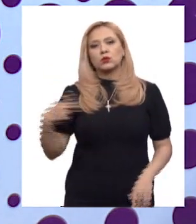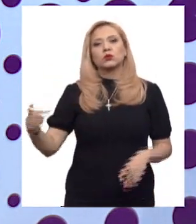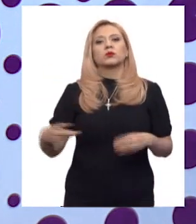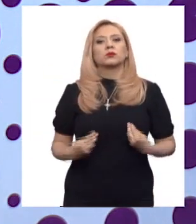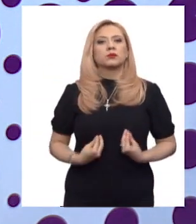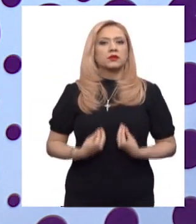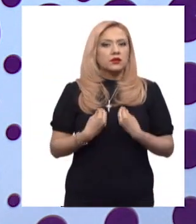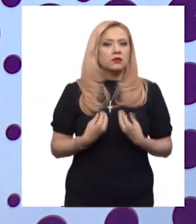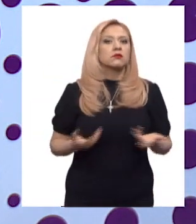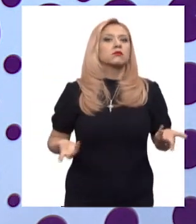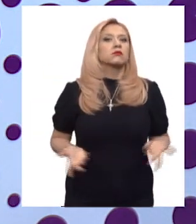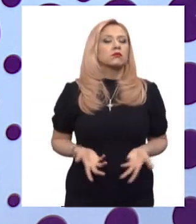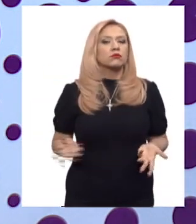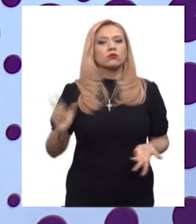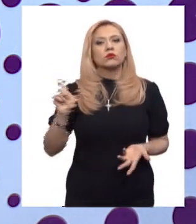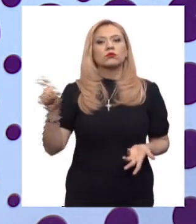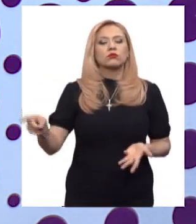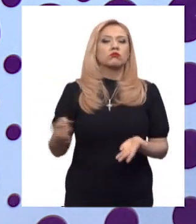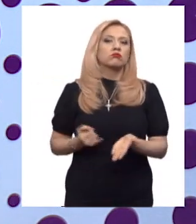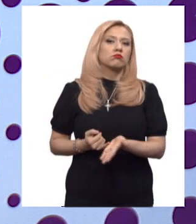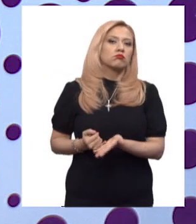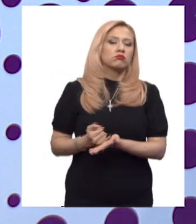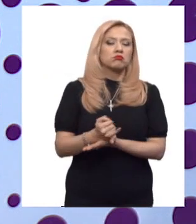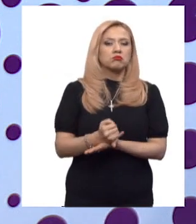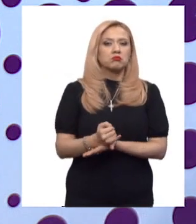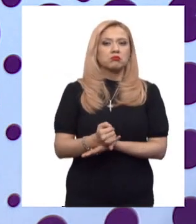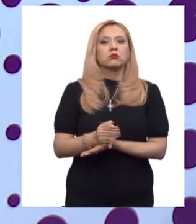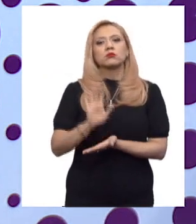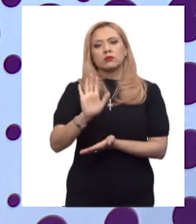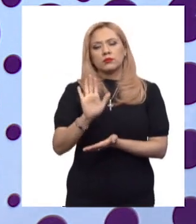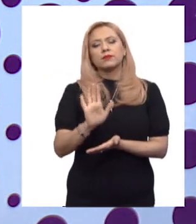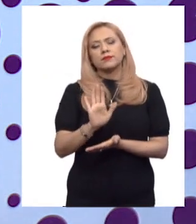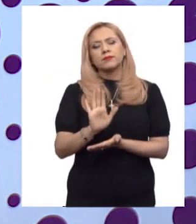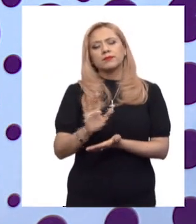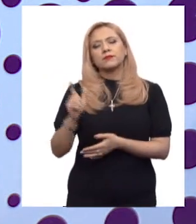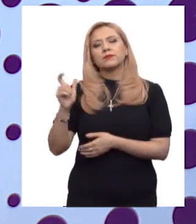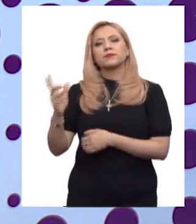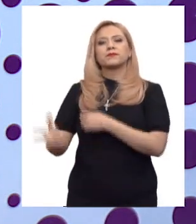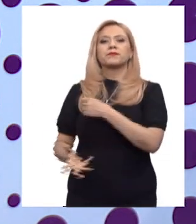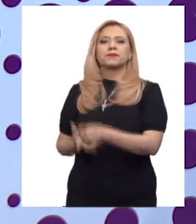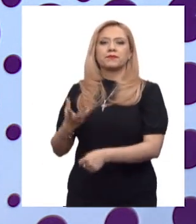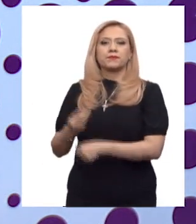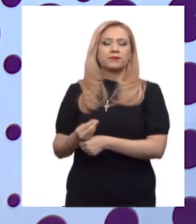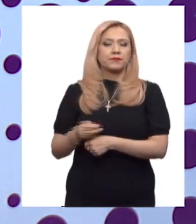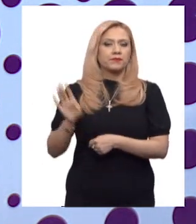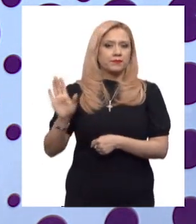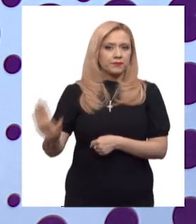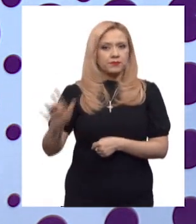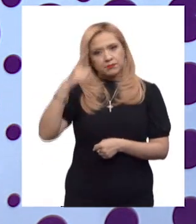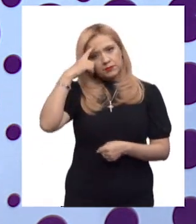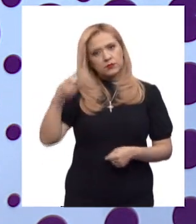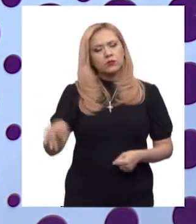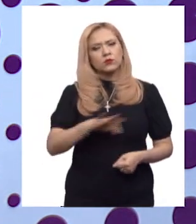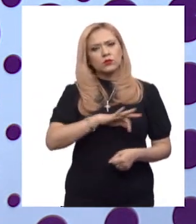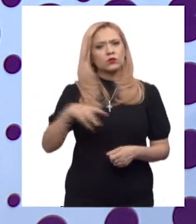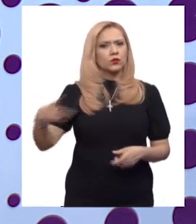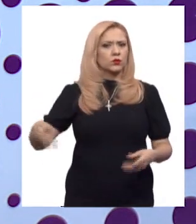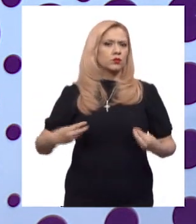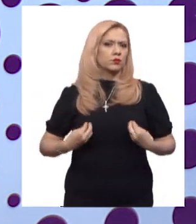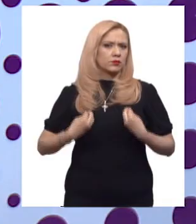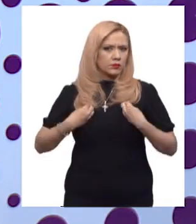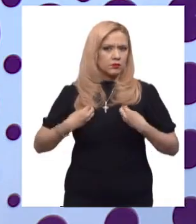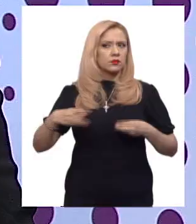vida en el momento en que decides hacerlo, y por eso reciben una compensación económica para poder seguir su vida,